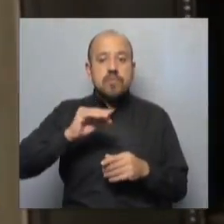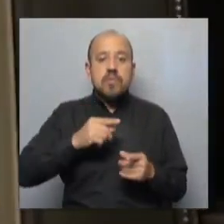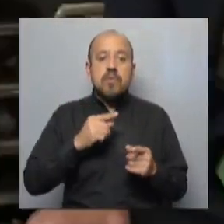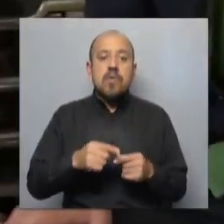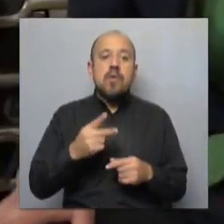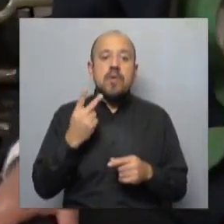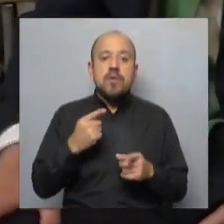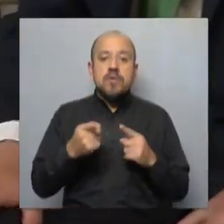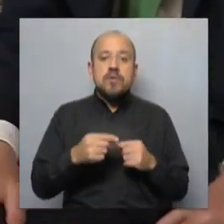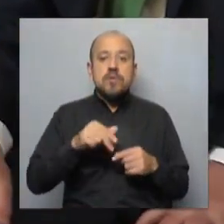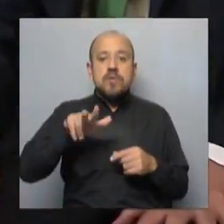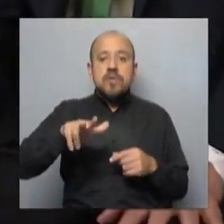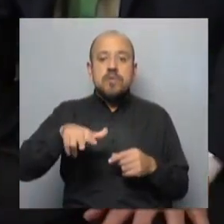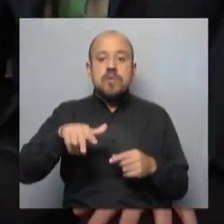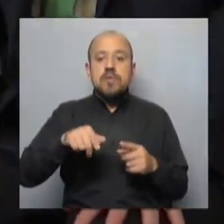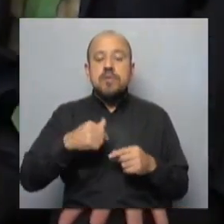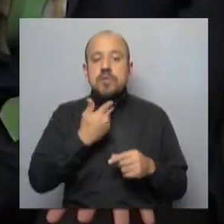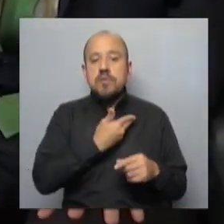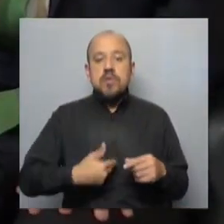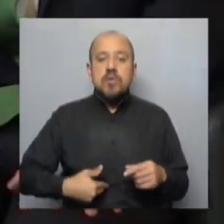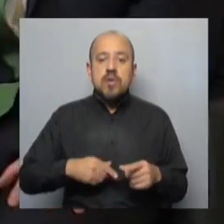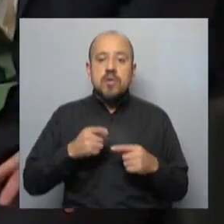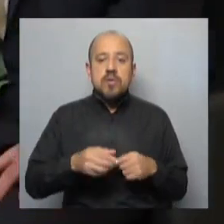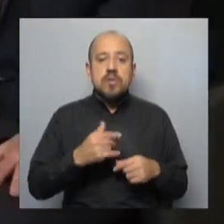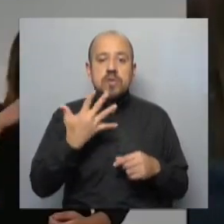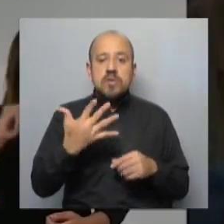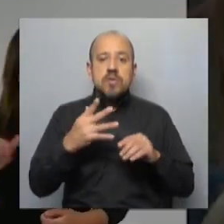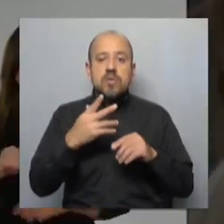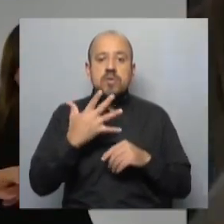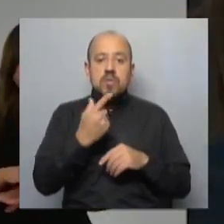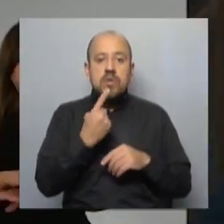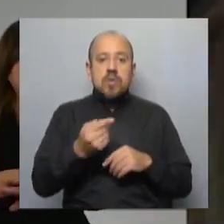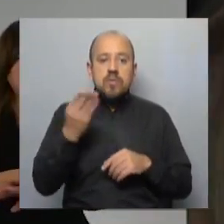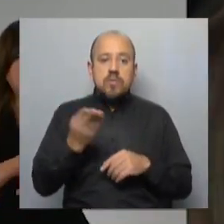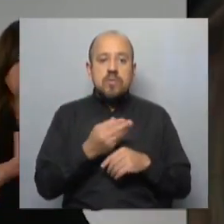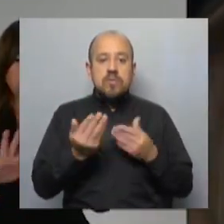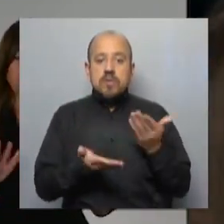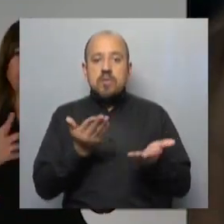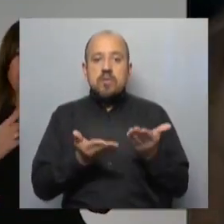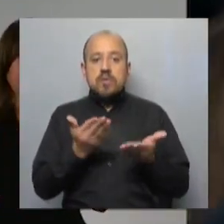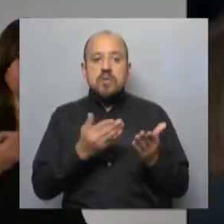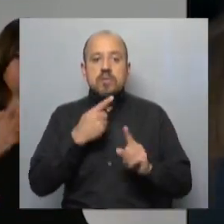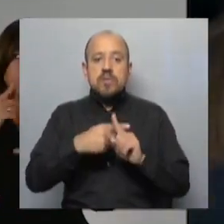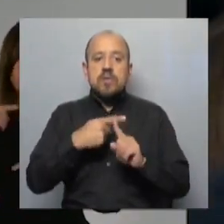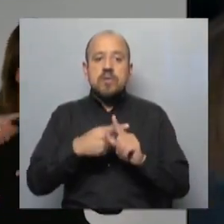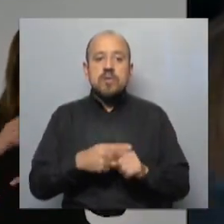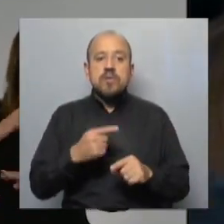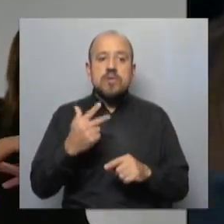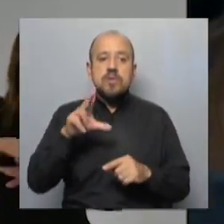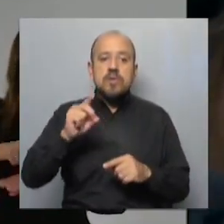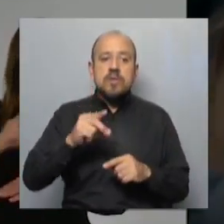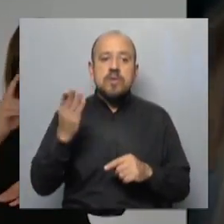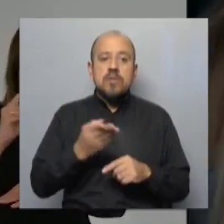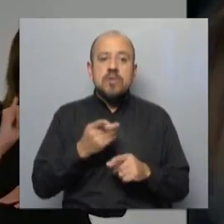dos últimos trimestres en los que el gobierno había alcanzado 51 por ciento de evaluación favorable en tanto 30 por